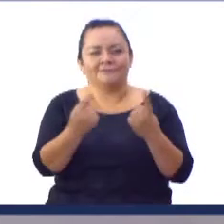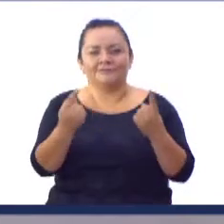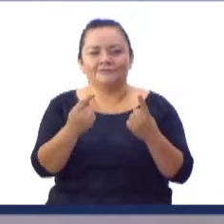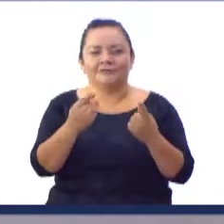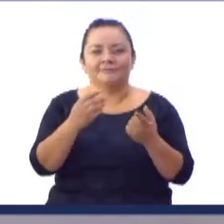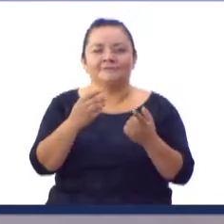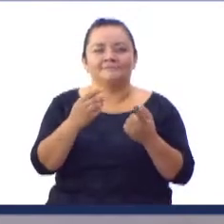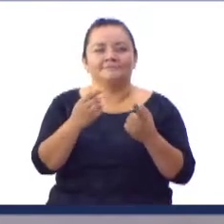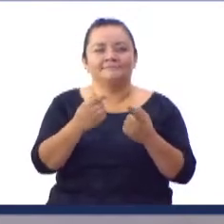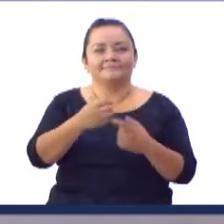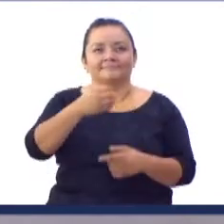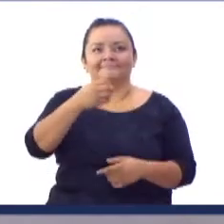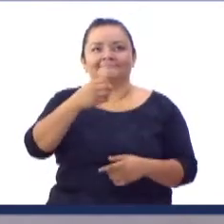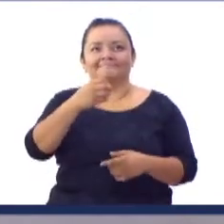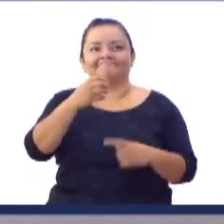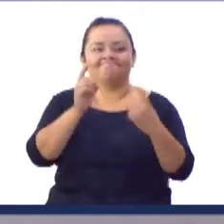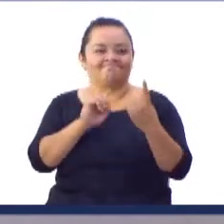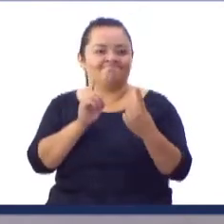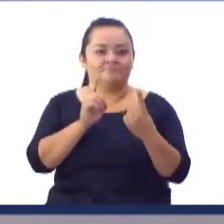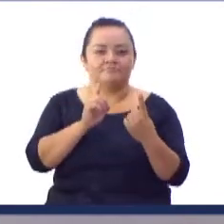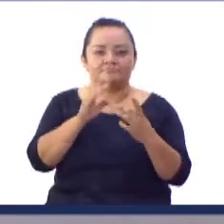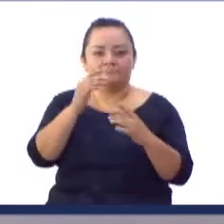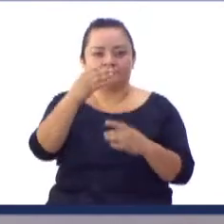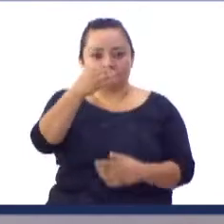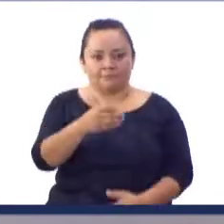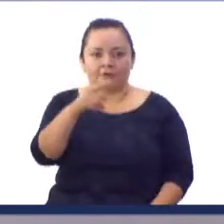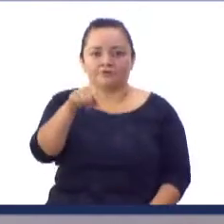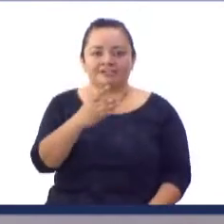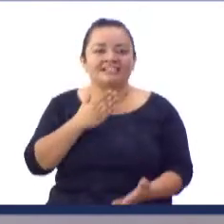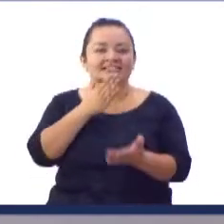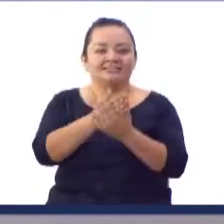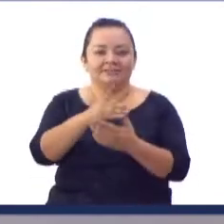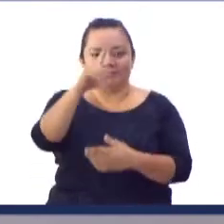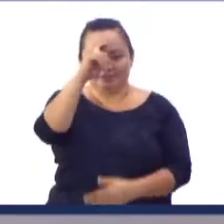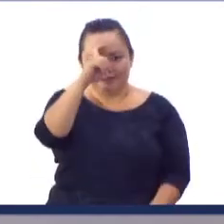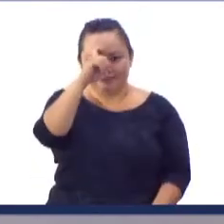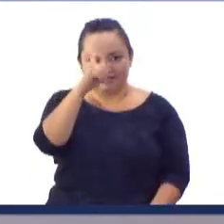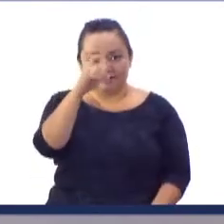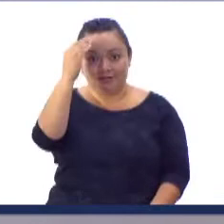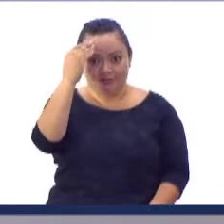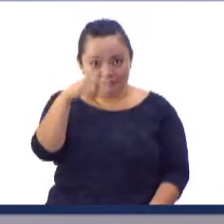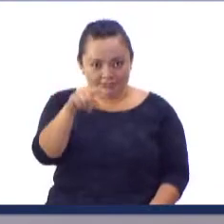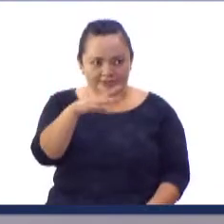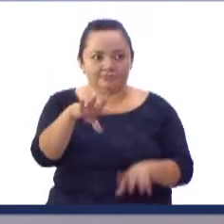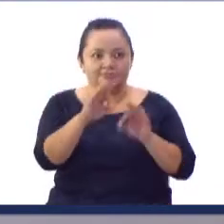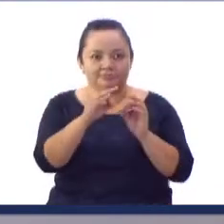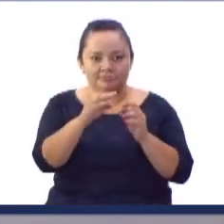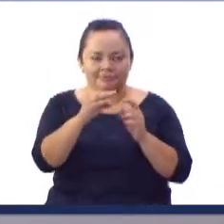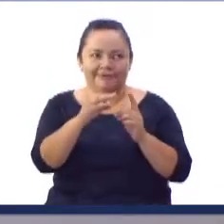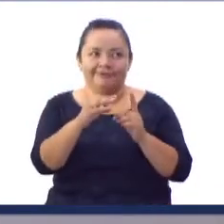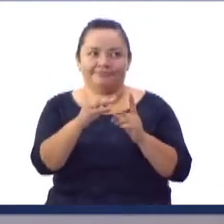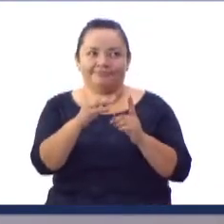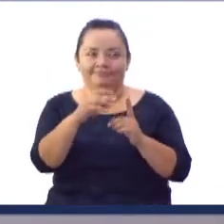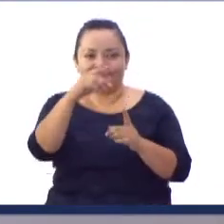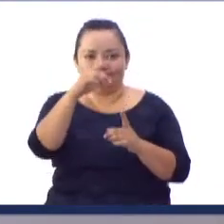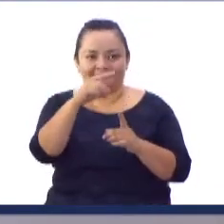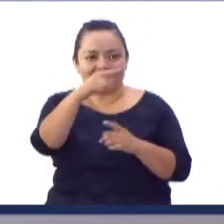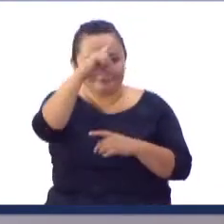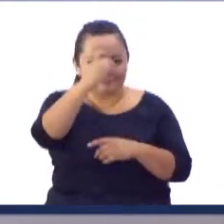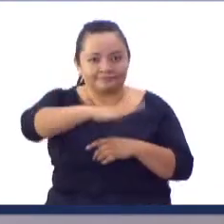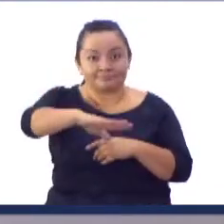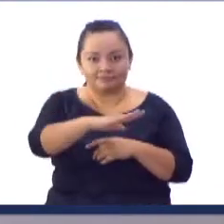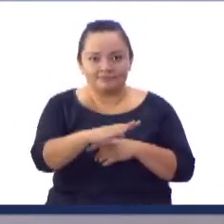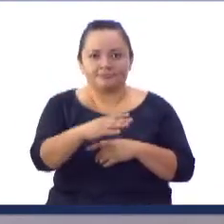demasiado aguada porque si llegan a una empresa usted sabe que en la empresa hay cristianos y no cristianos